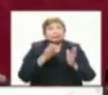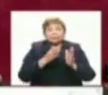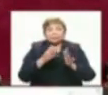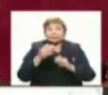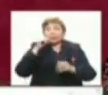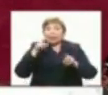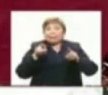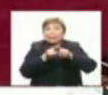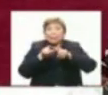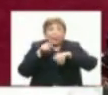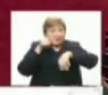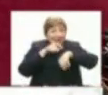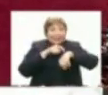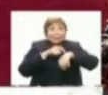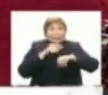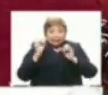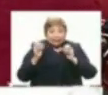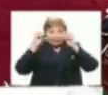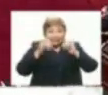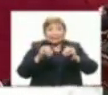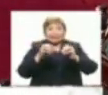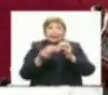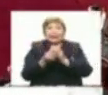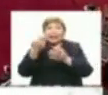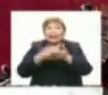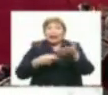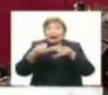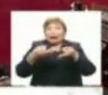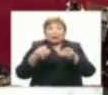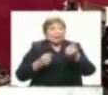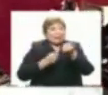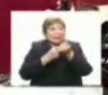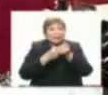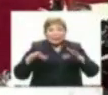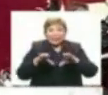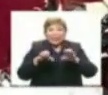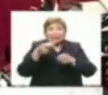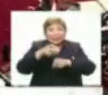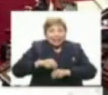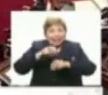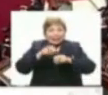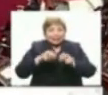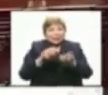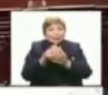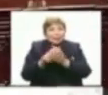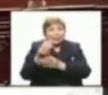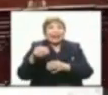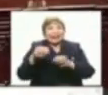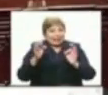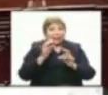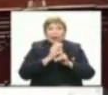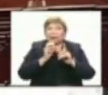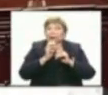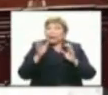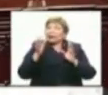de tal manera que al mismo tiempo se insertarán recursos económicos para fortalecer y desarrollar la agricultura local.